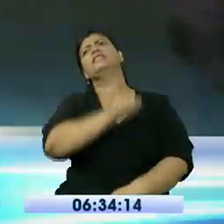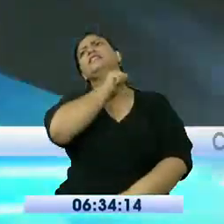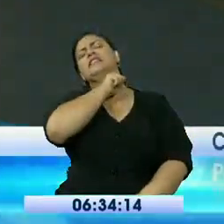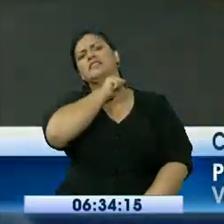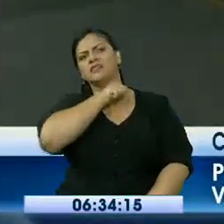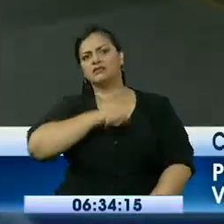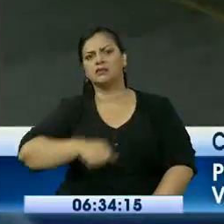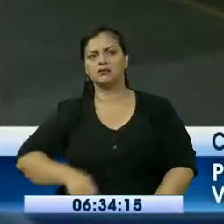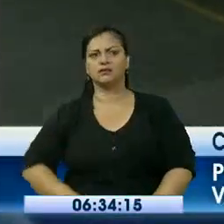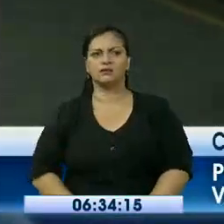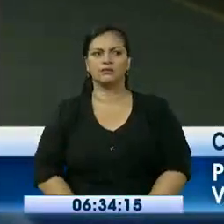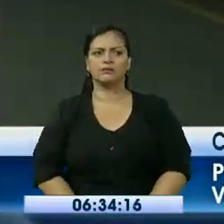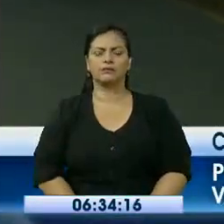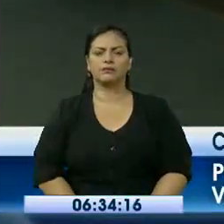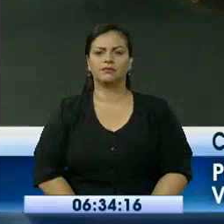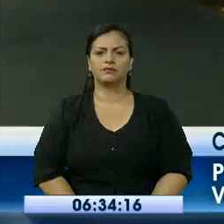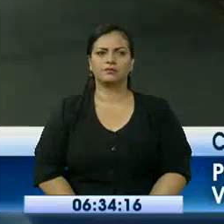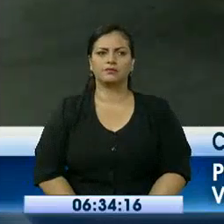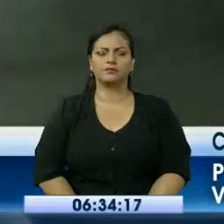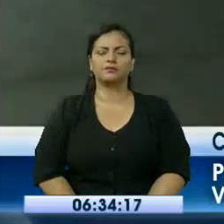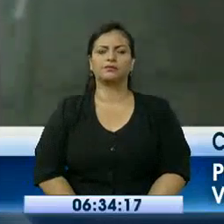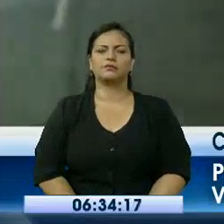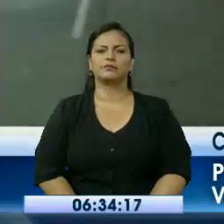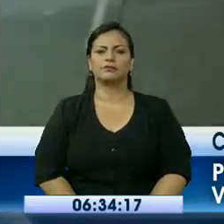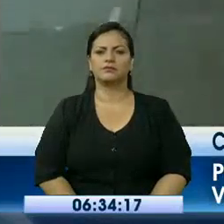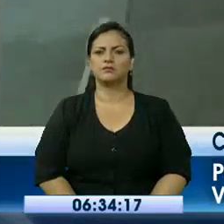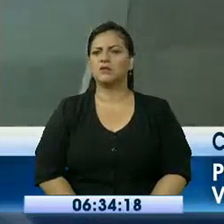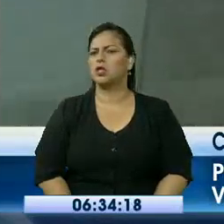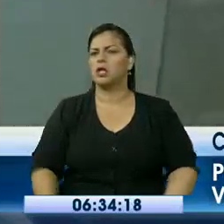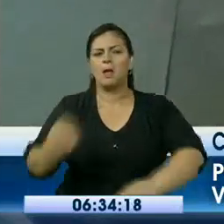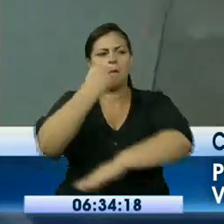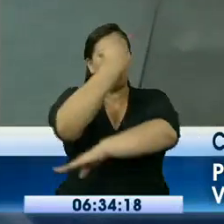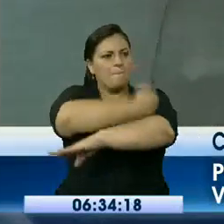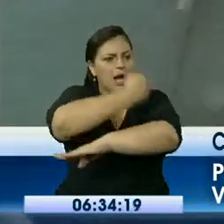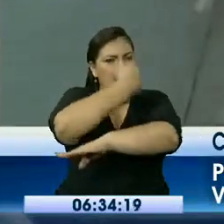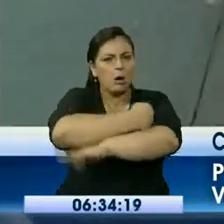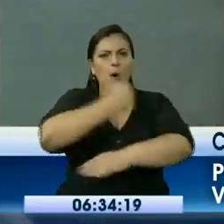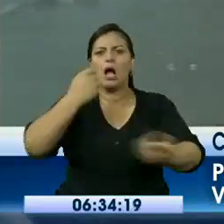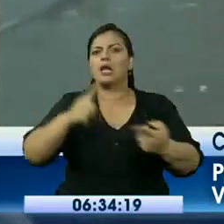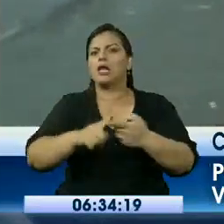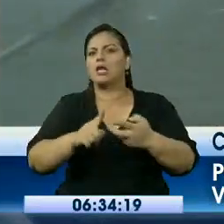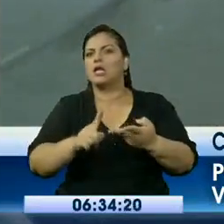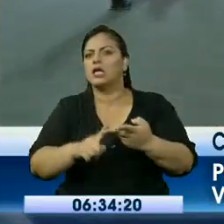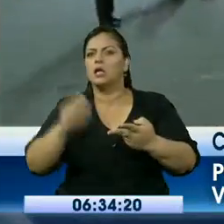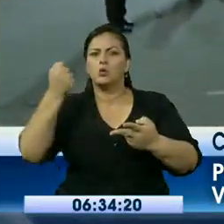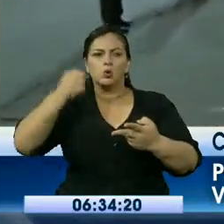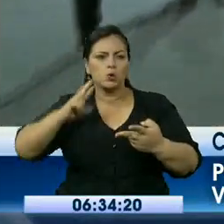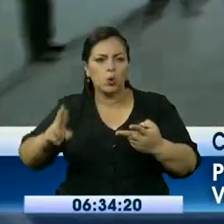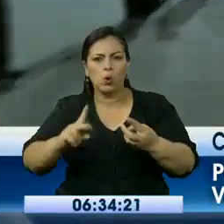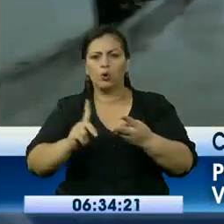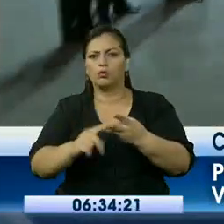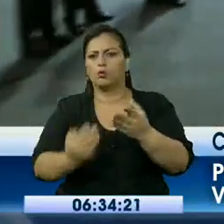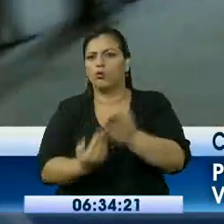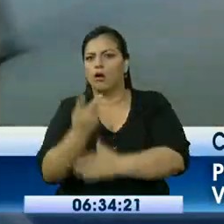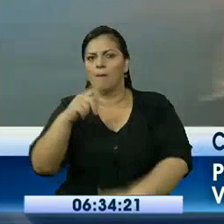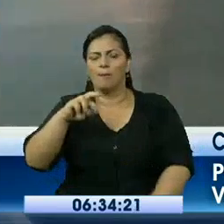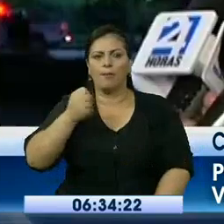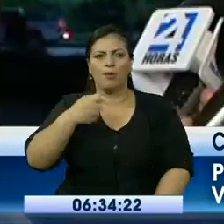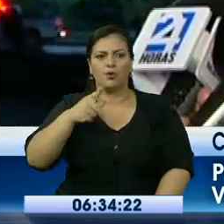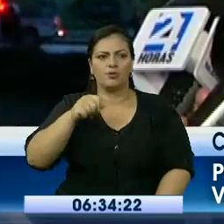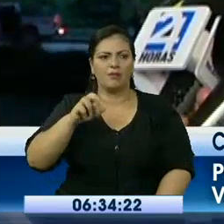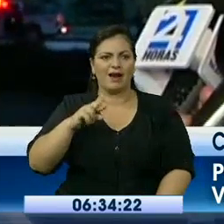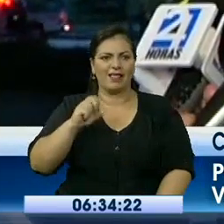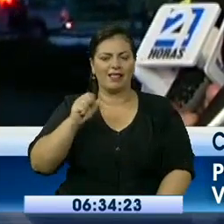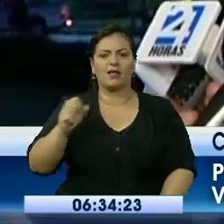la oportunidad. Acá vienen de todo lado de Guayaquil, vienen de Pascuales, Nueva Prosperina, vienen del sur a concentrarse acá. Y el rato que regresan a sus